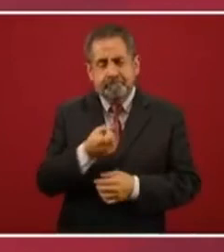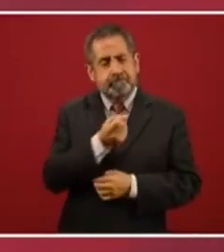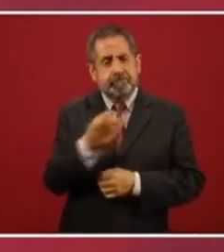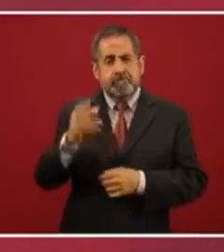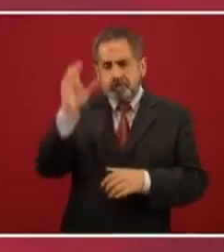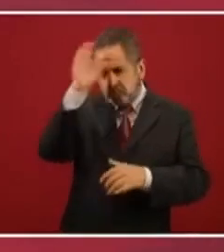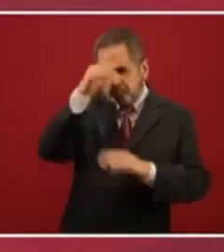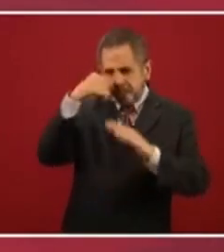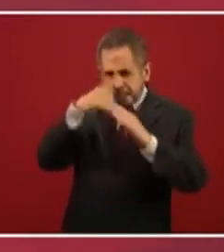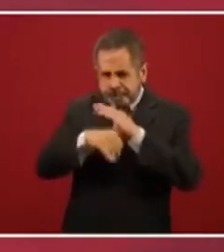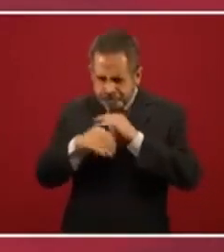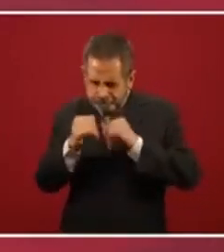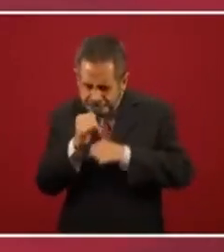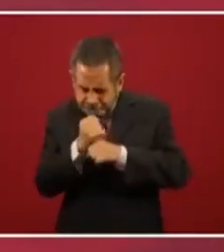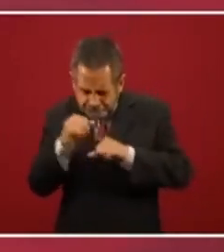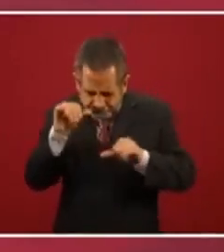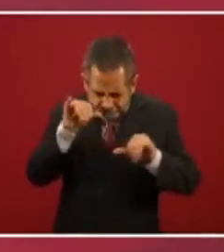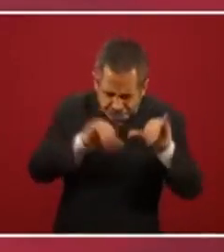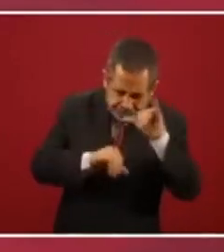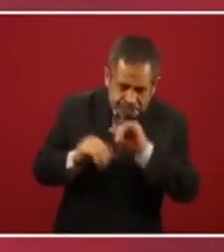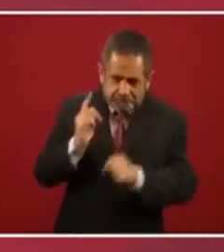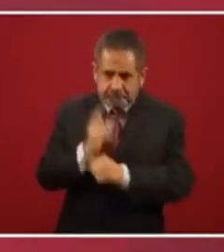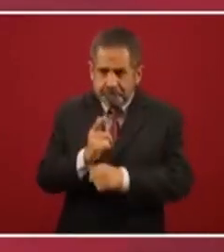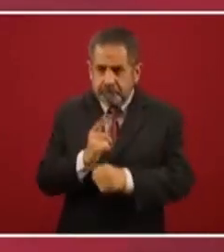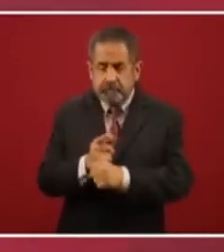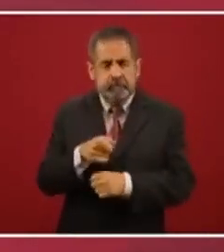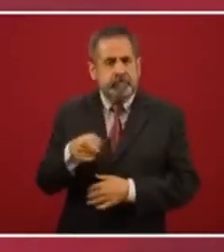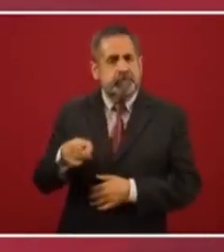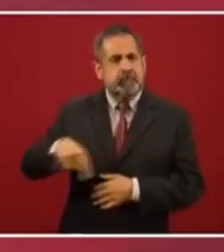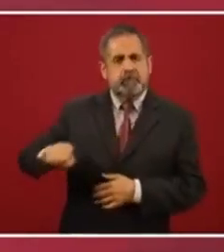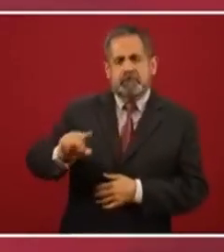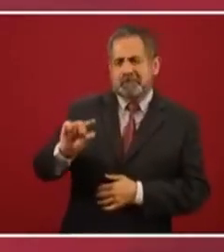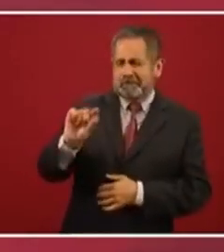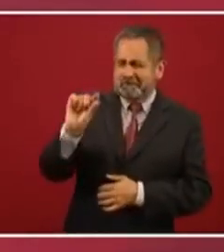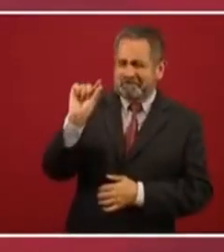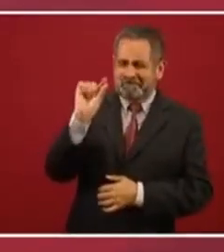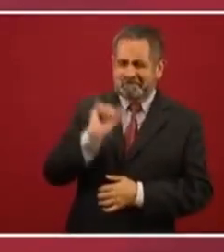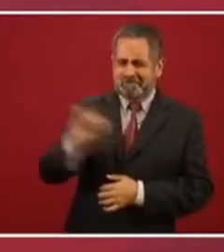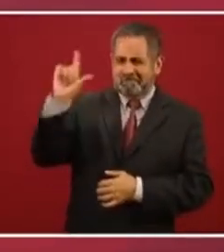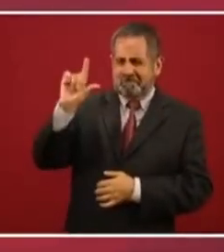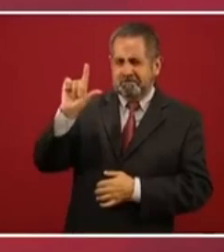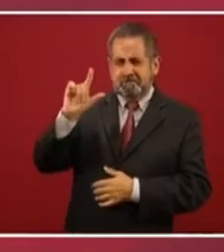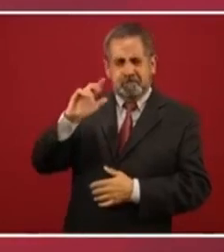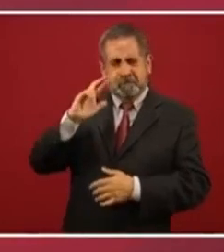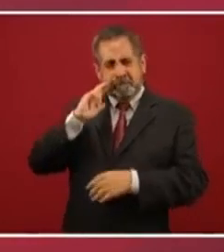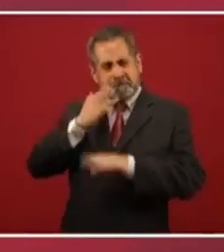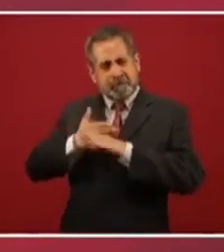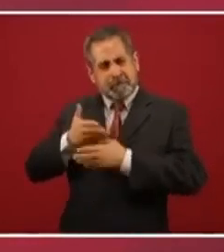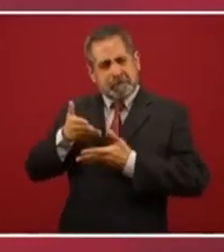del sector salud por su profesionalismo.